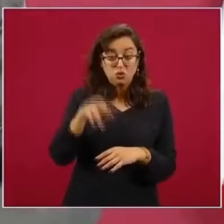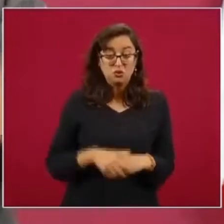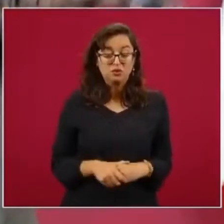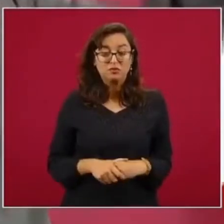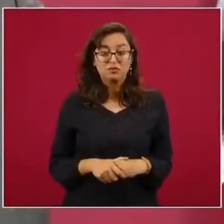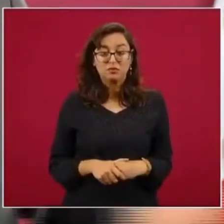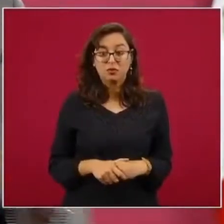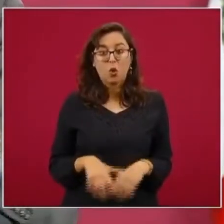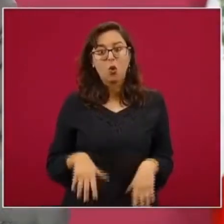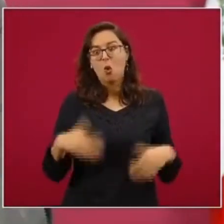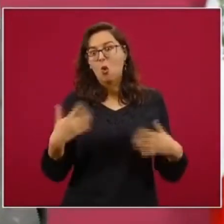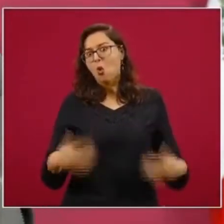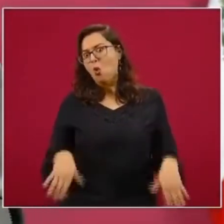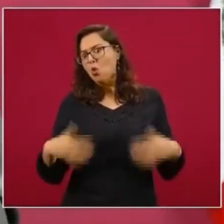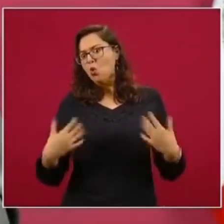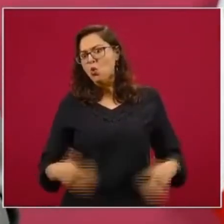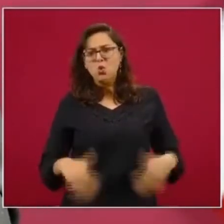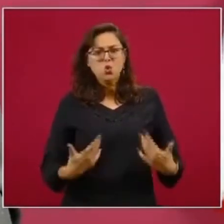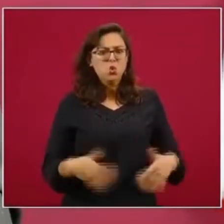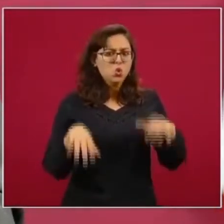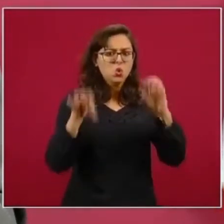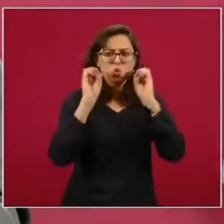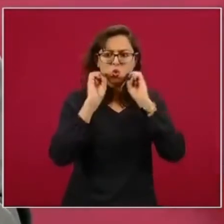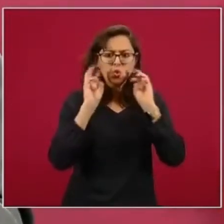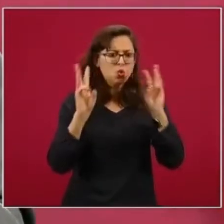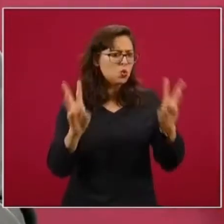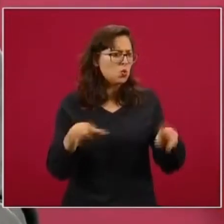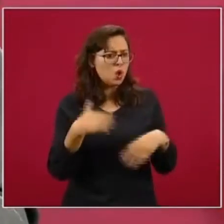y por ese hecho